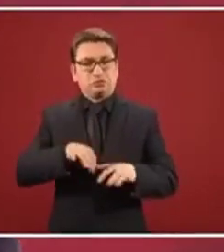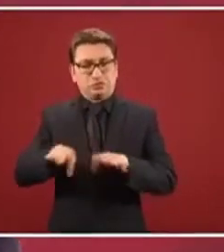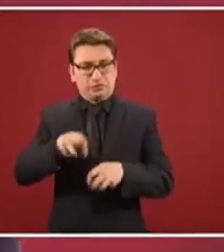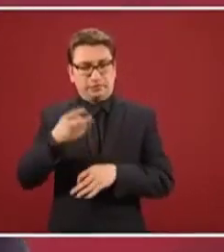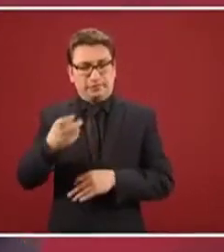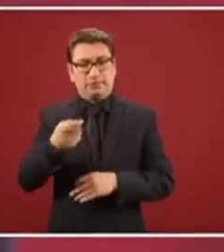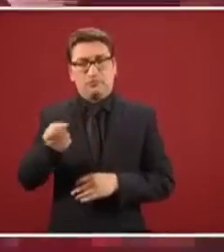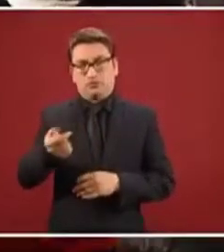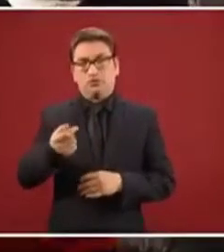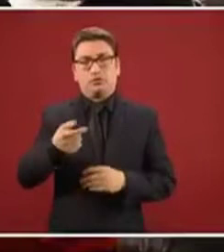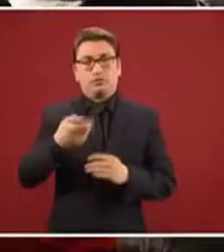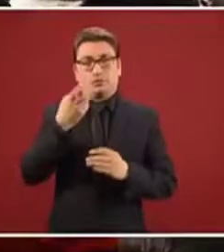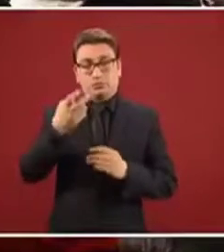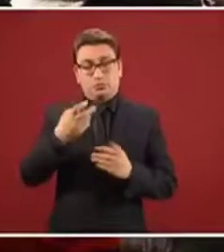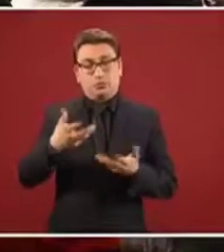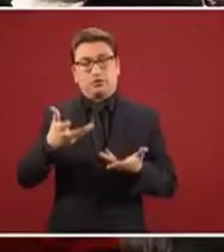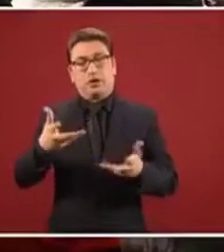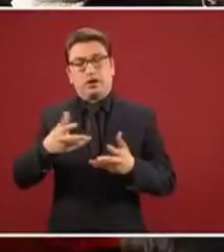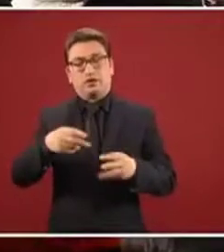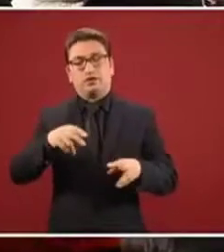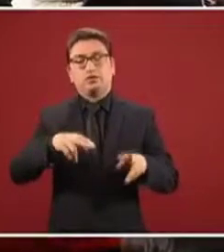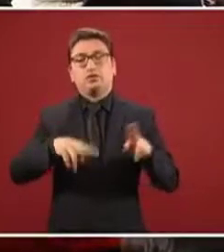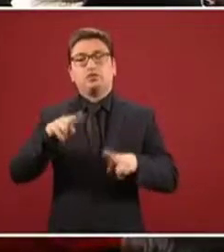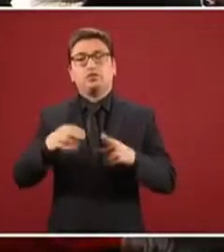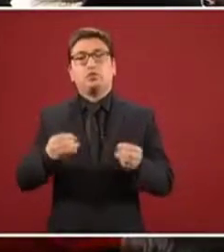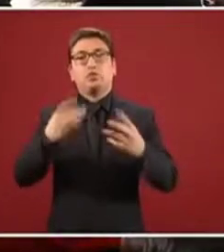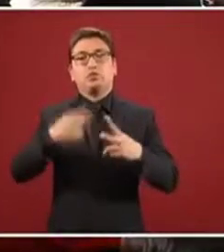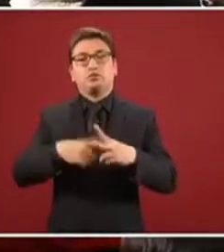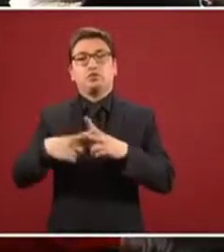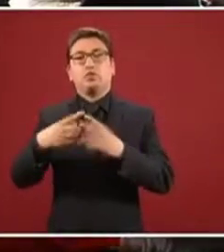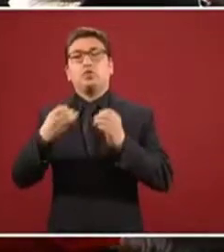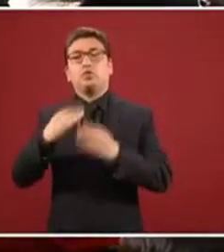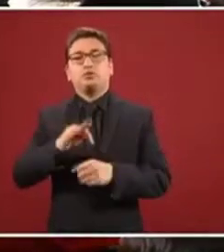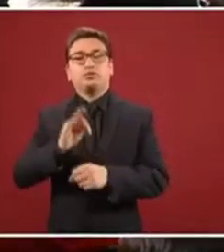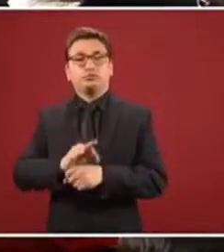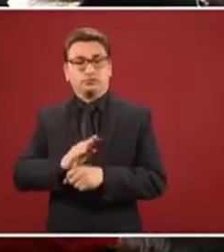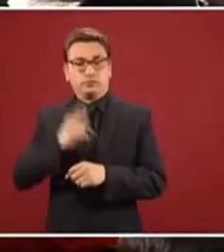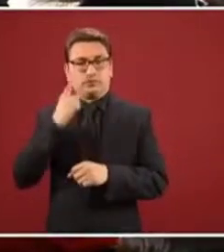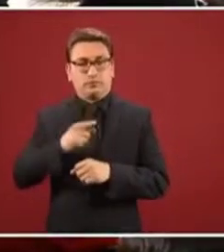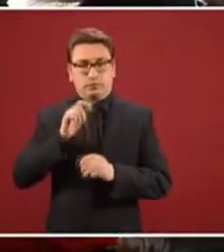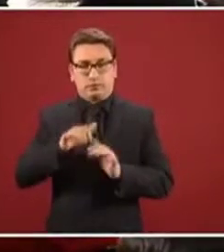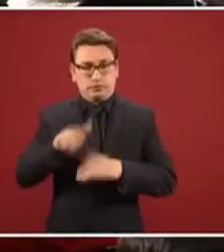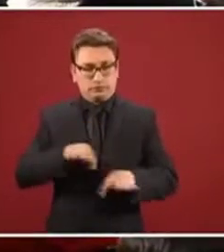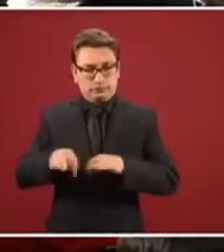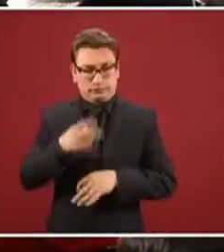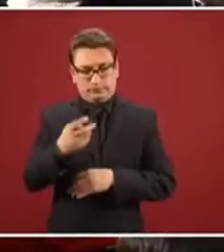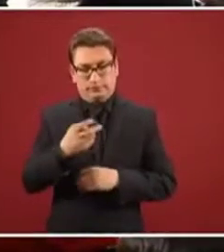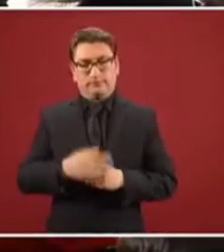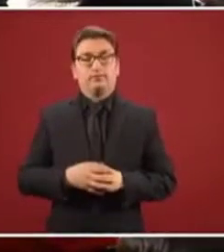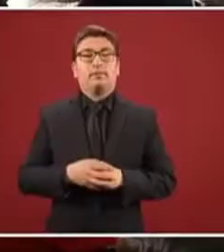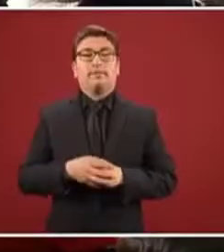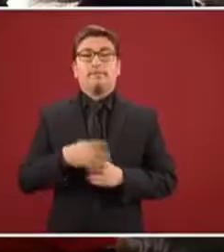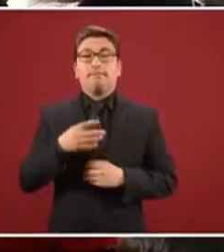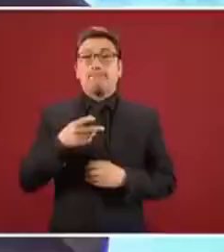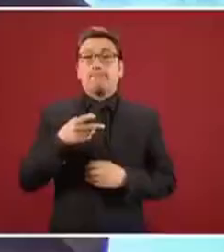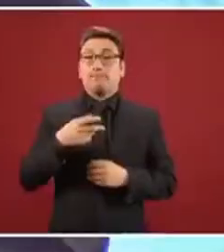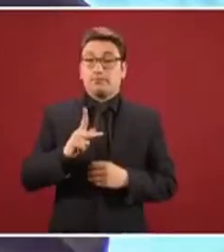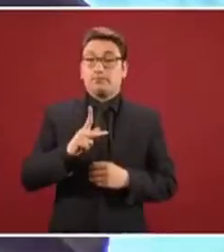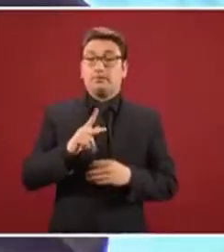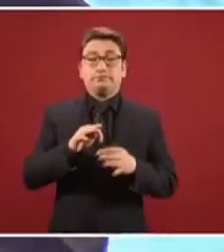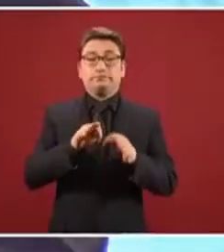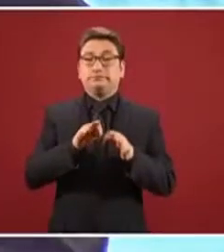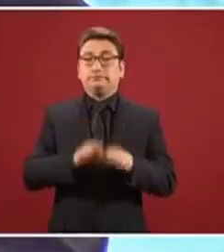laboral, y eso nos está impactando en las cifras de cuántos migrantes estamos logrando colocar. Sin embargo, hay que resaltar